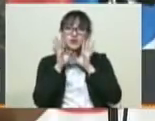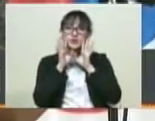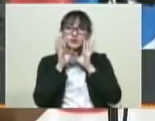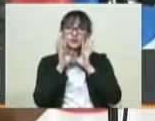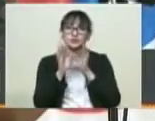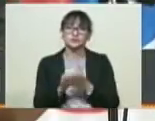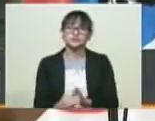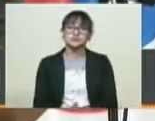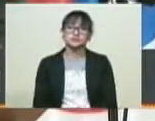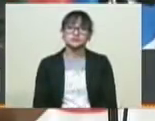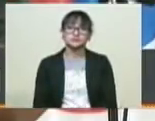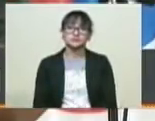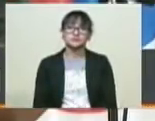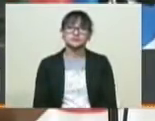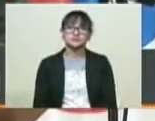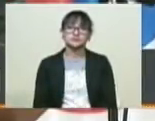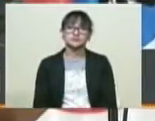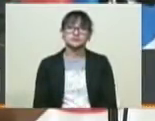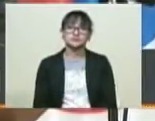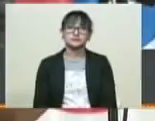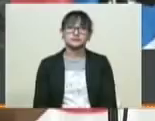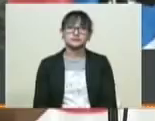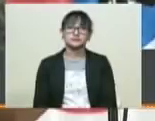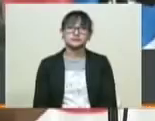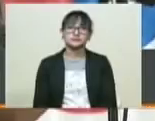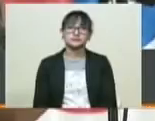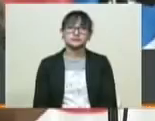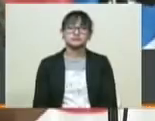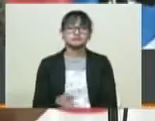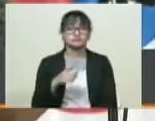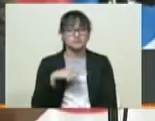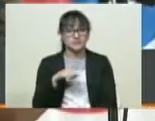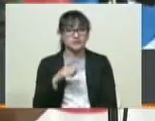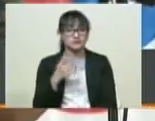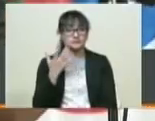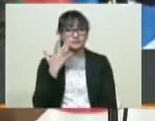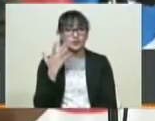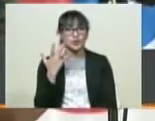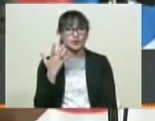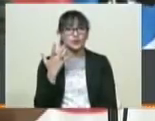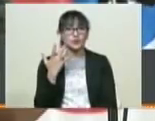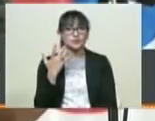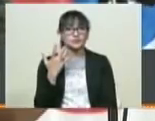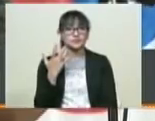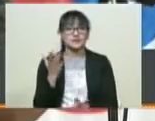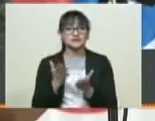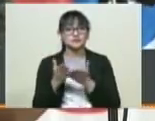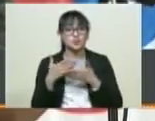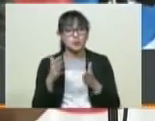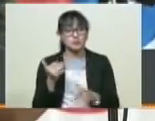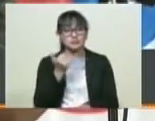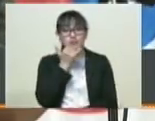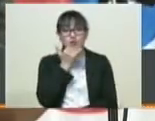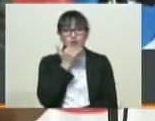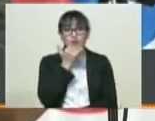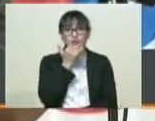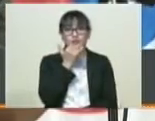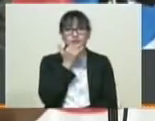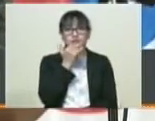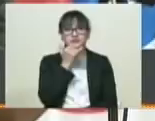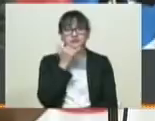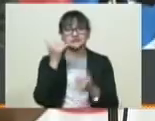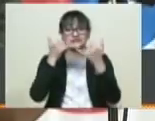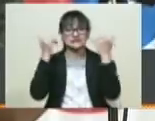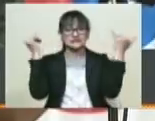actos permite crear actos como este, así como también atentar contra los servicios públicos, entre ellos el Sistema